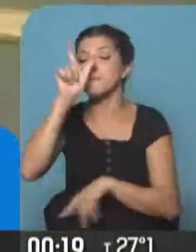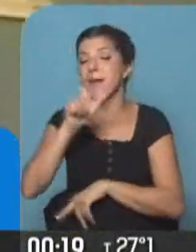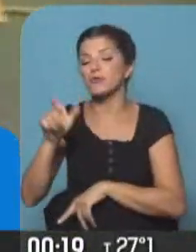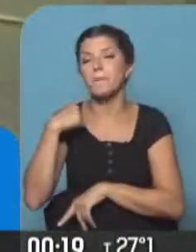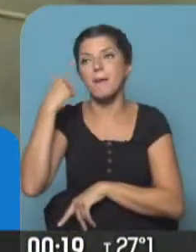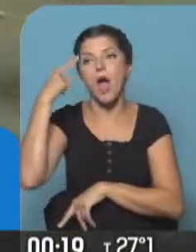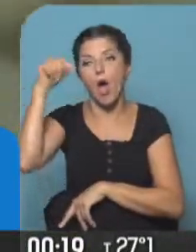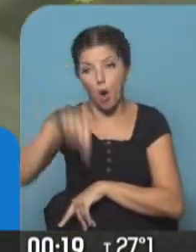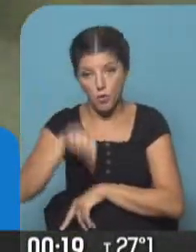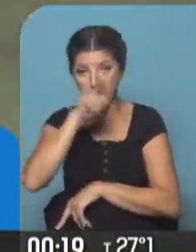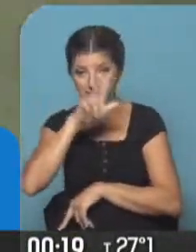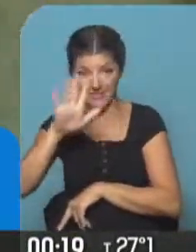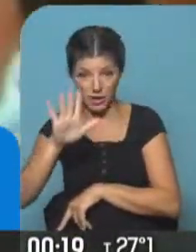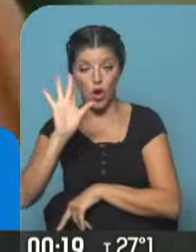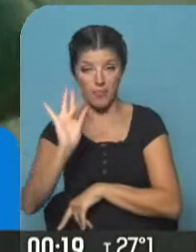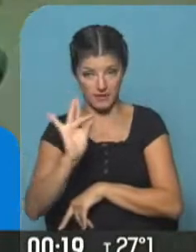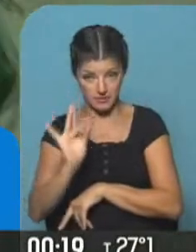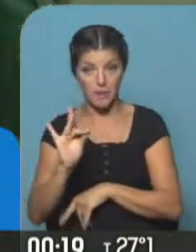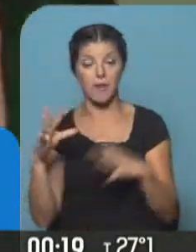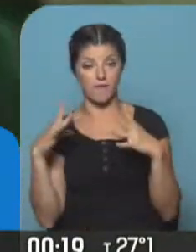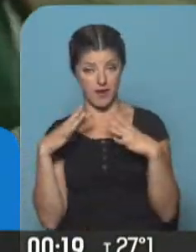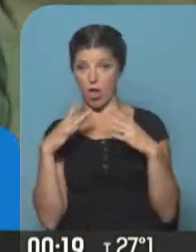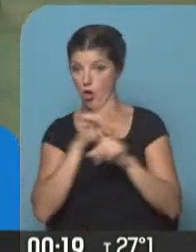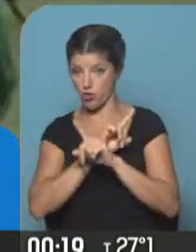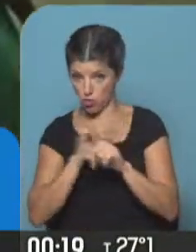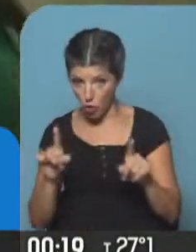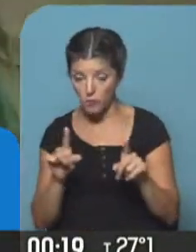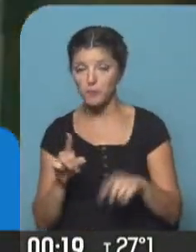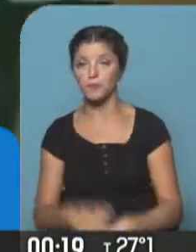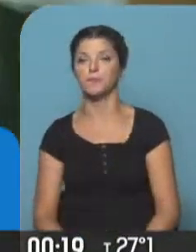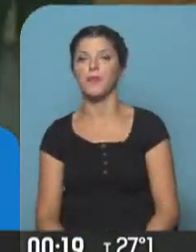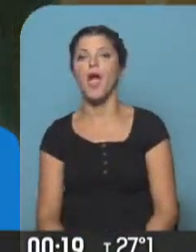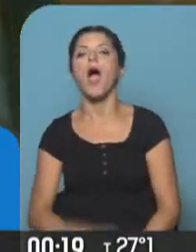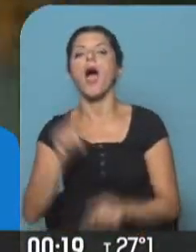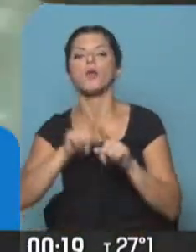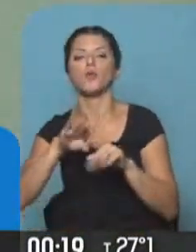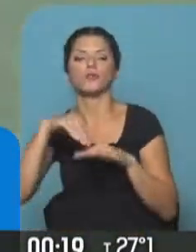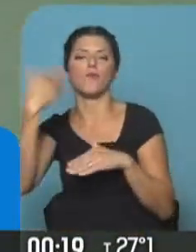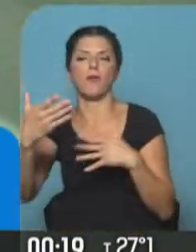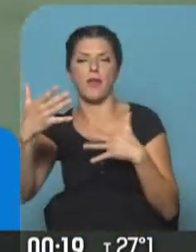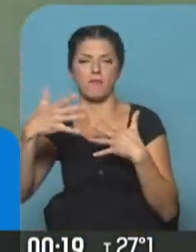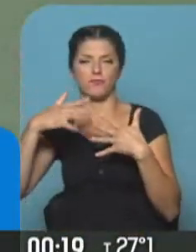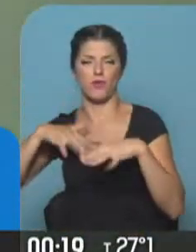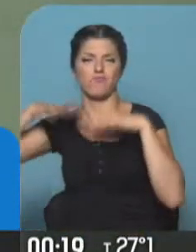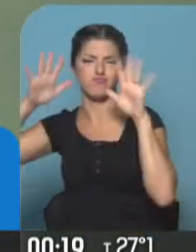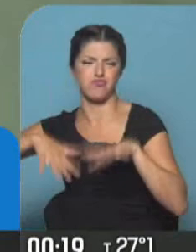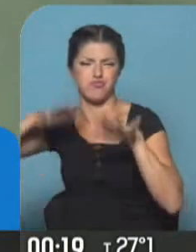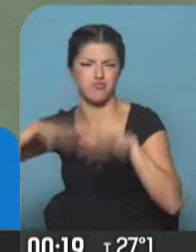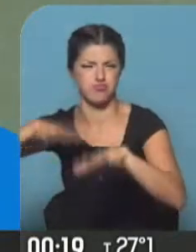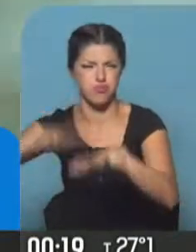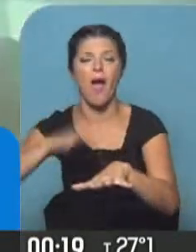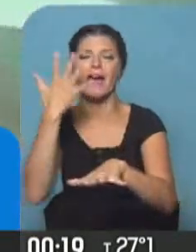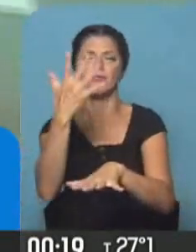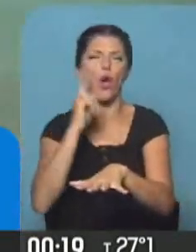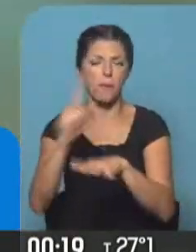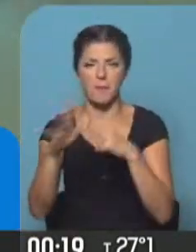de este 25 de diciembre. Los detractores al indulto salieron a las calles, fueron más de 5.000 fuertemente custodiados en las